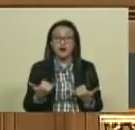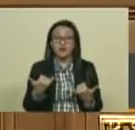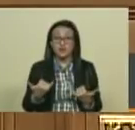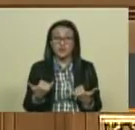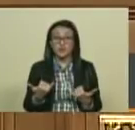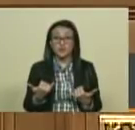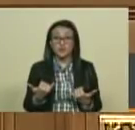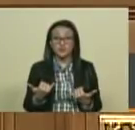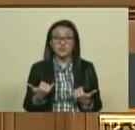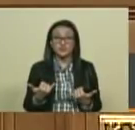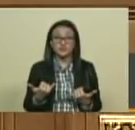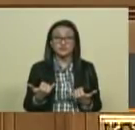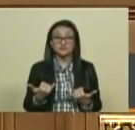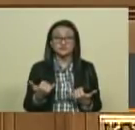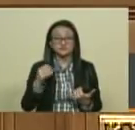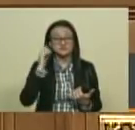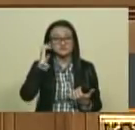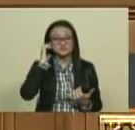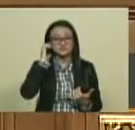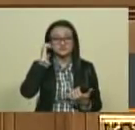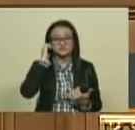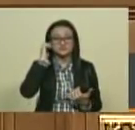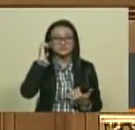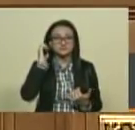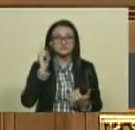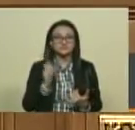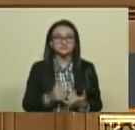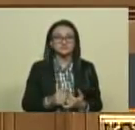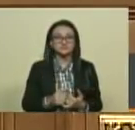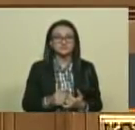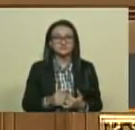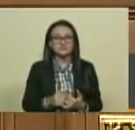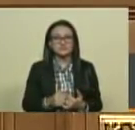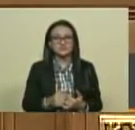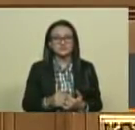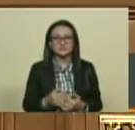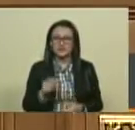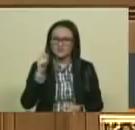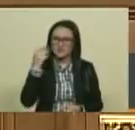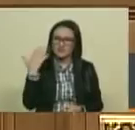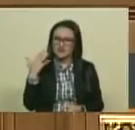diferencia de aquel acto bufo e irrito,